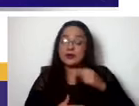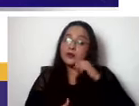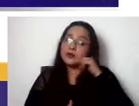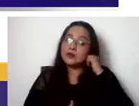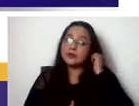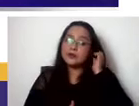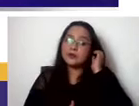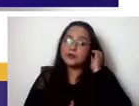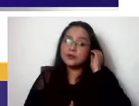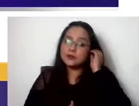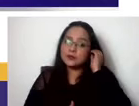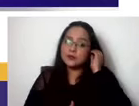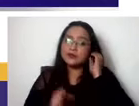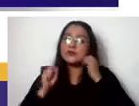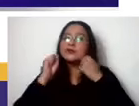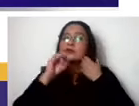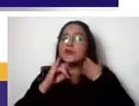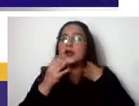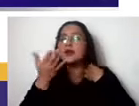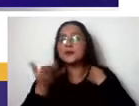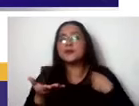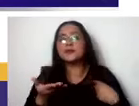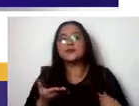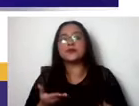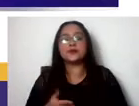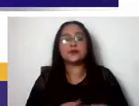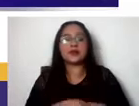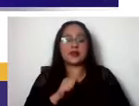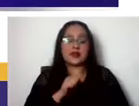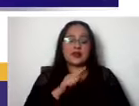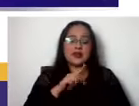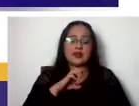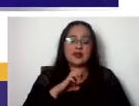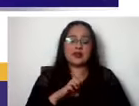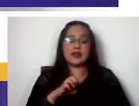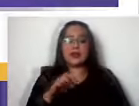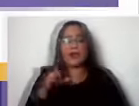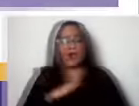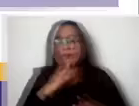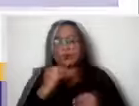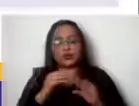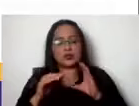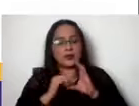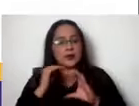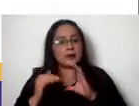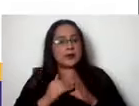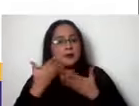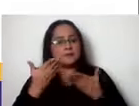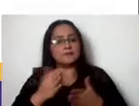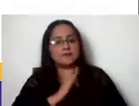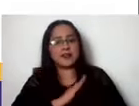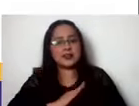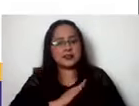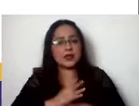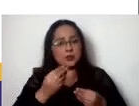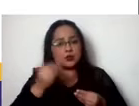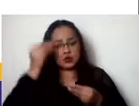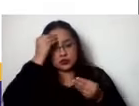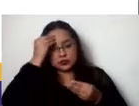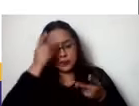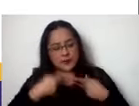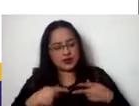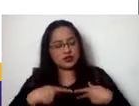alguna? Claro que sí, ministra. Ale, pues mucha gente está mandando muchas felicitaciones, muchas reflexiones